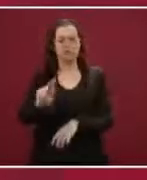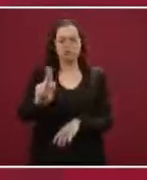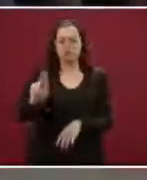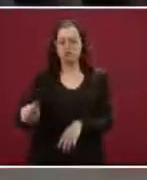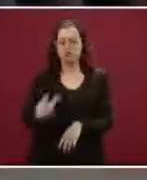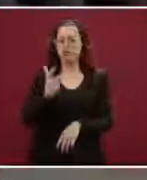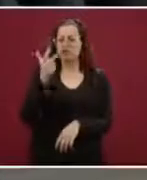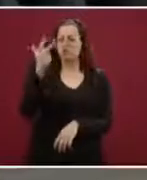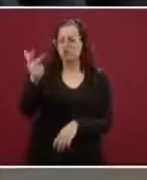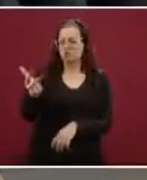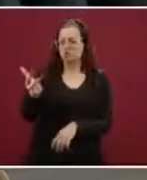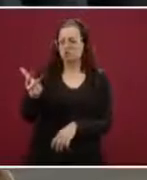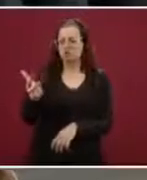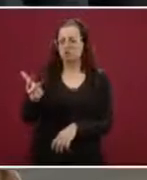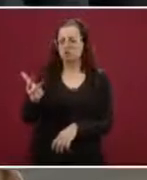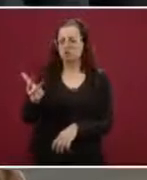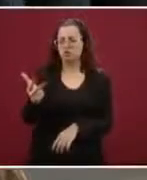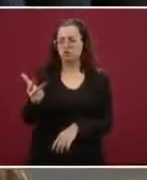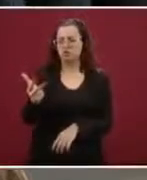no había un ingeniero